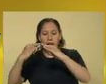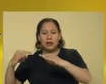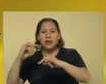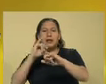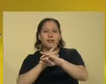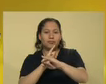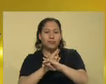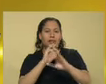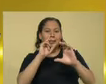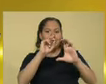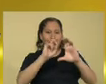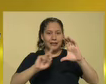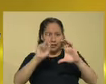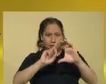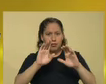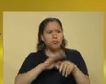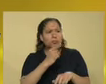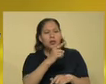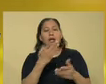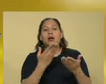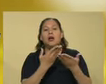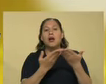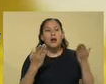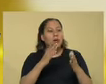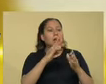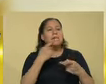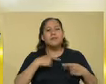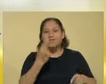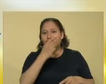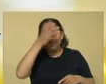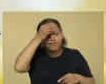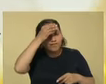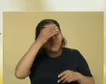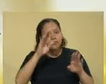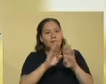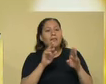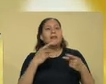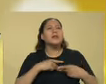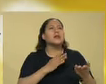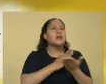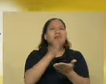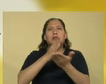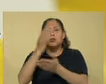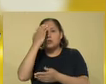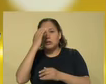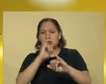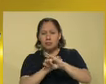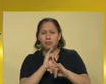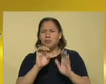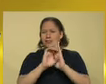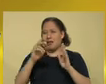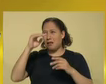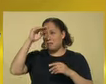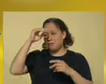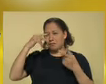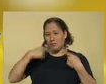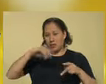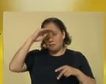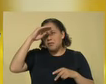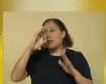uh-huh. porque tratan de cerrar esta brecha, ¿no? Claro. Que la gente se acerque. Si usted en casita cree que no